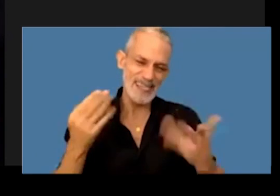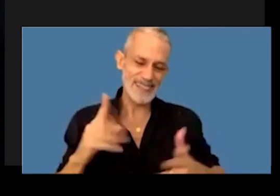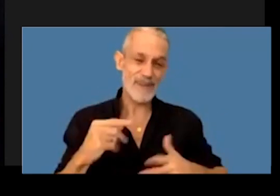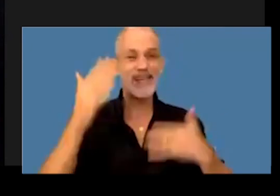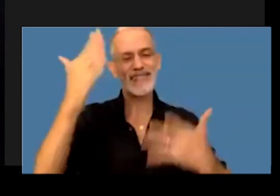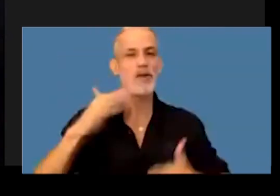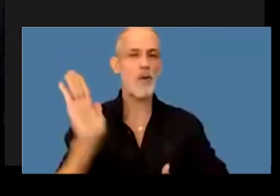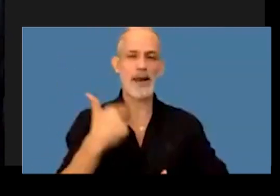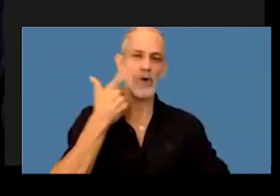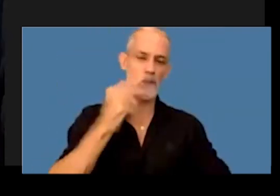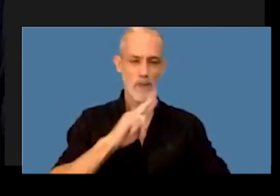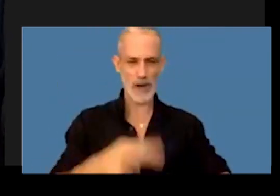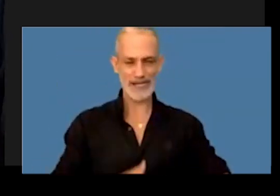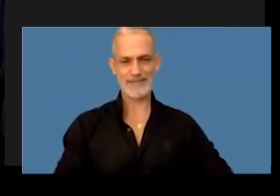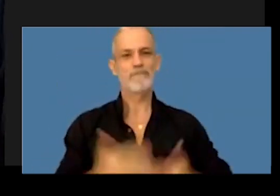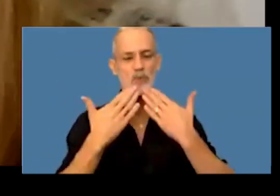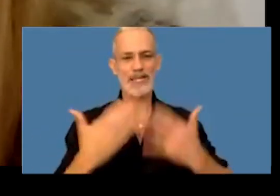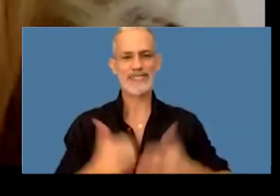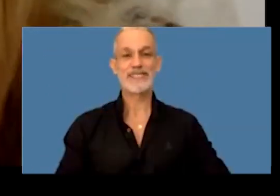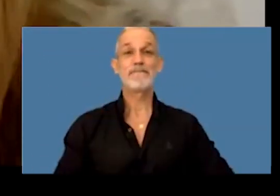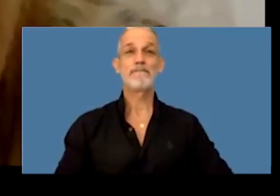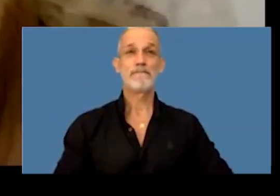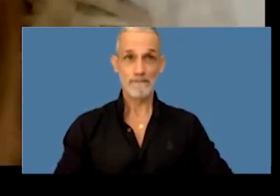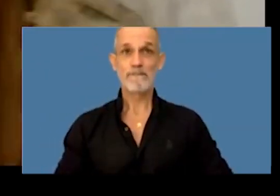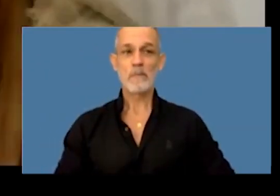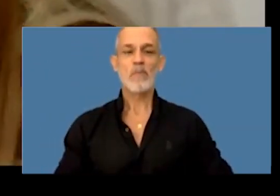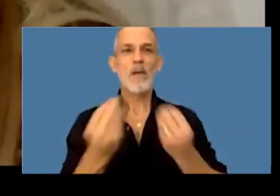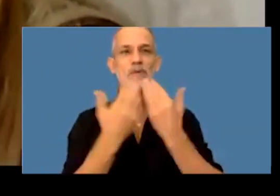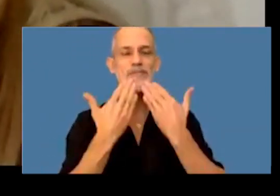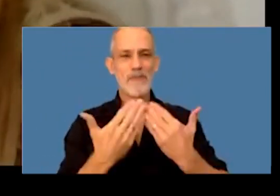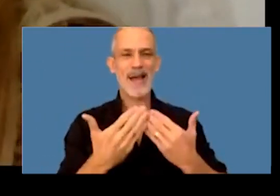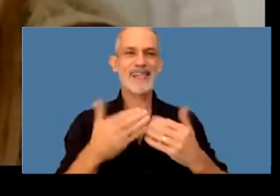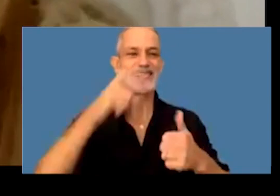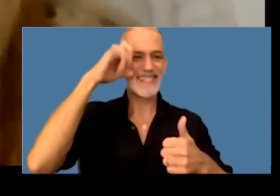y todos. Gracias. Muchísimas gracias, César.